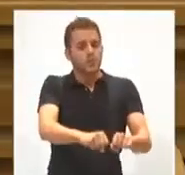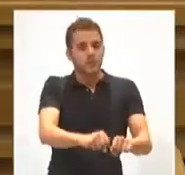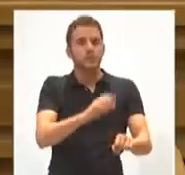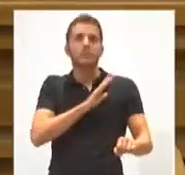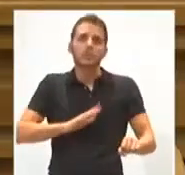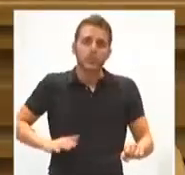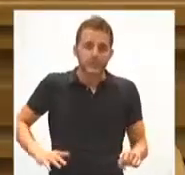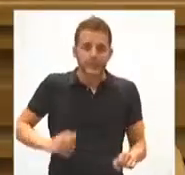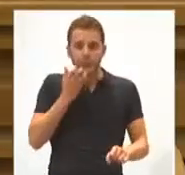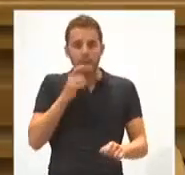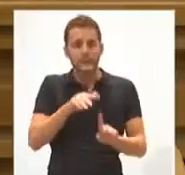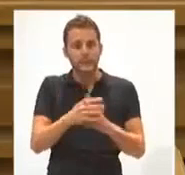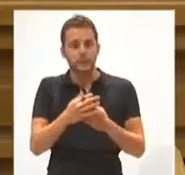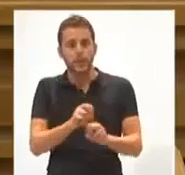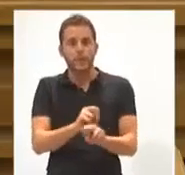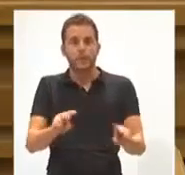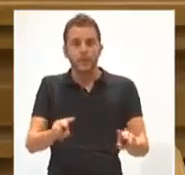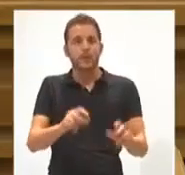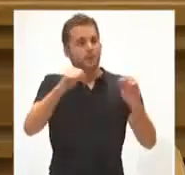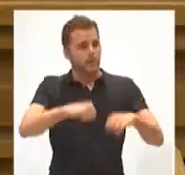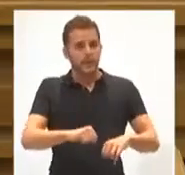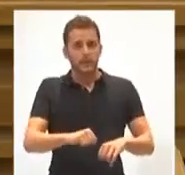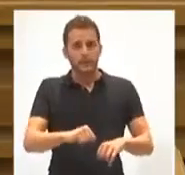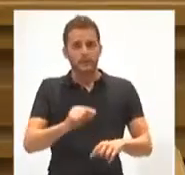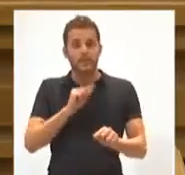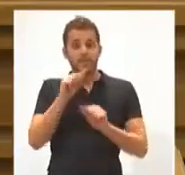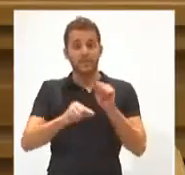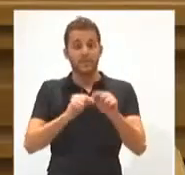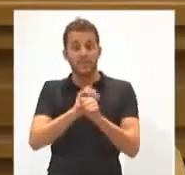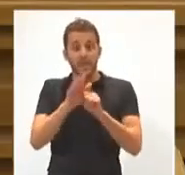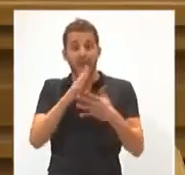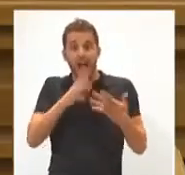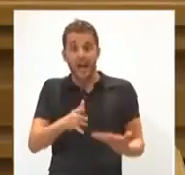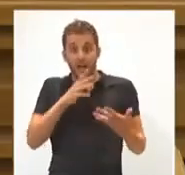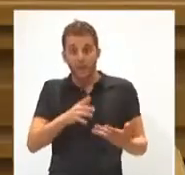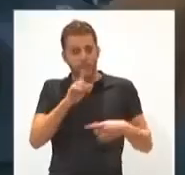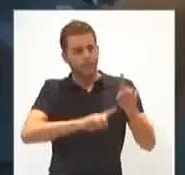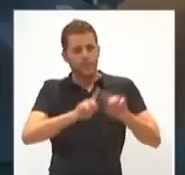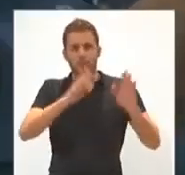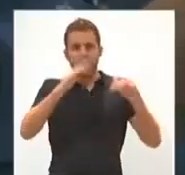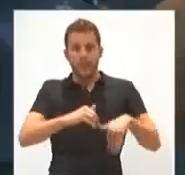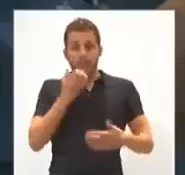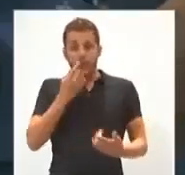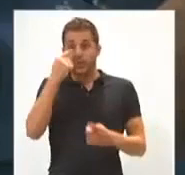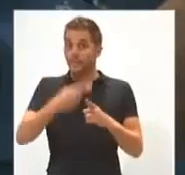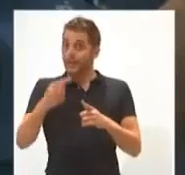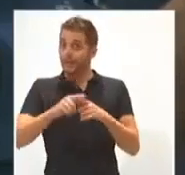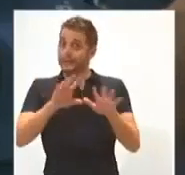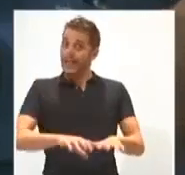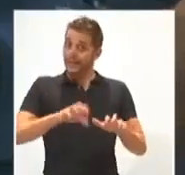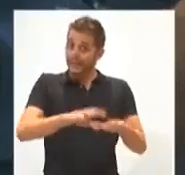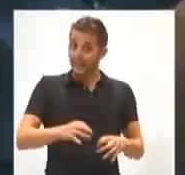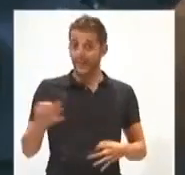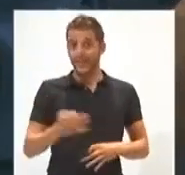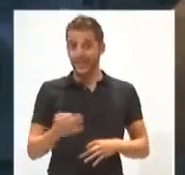esto se recrudece no hay problema con la pandemia de hoy pero si hemos aprendido una lección es que hay que tener incluso si no se